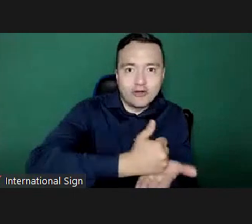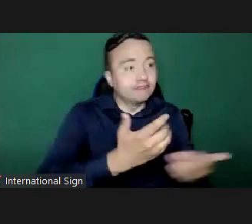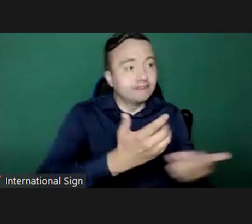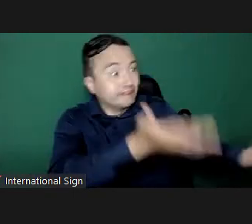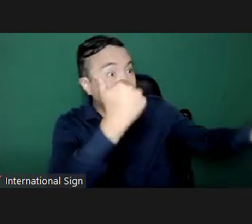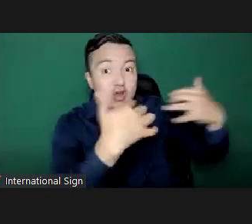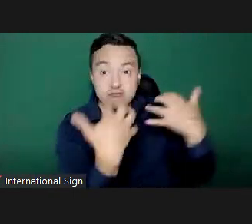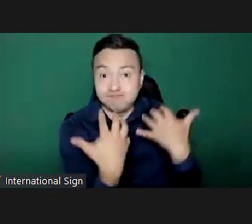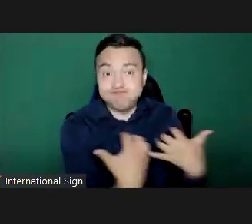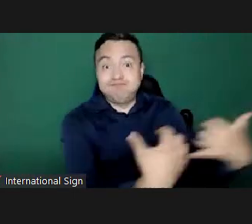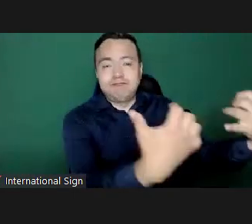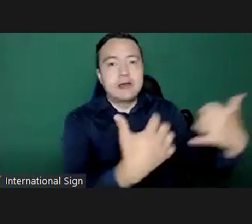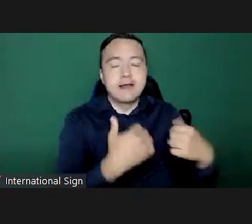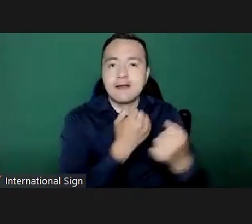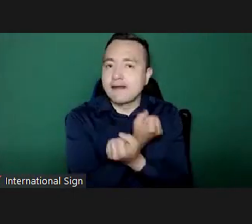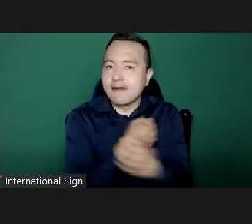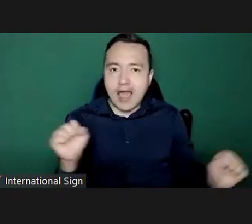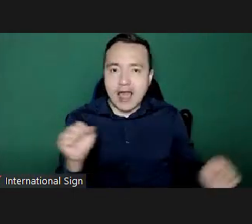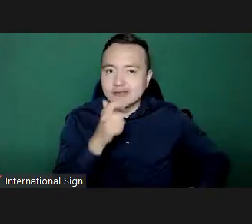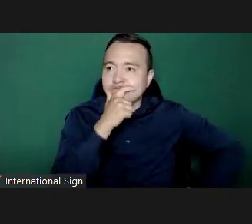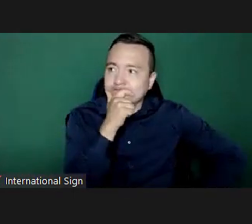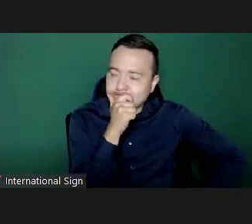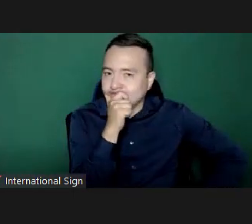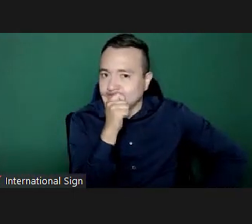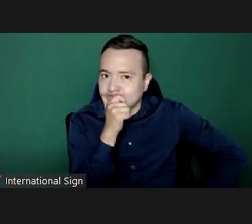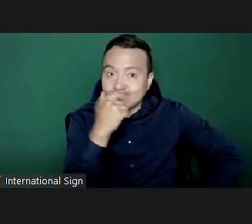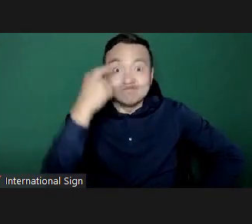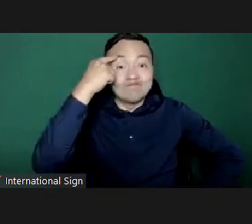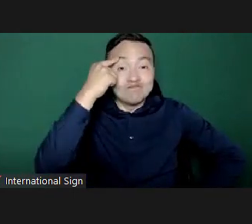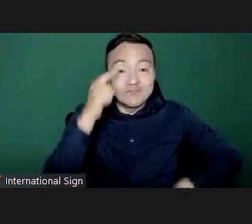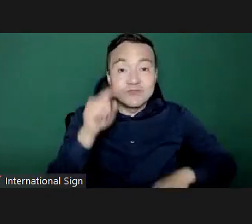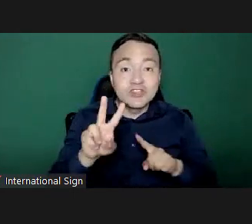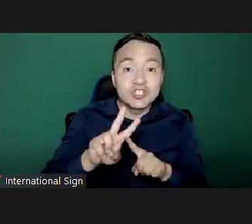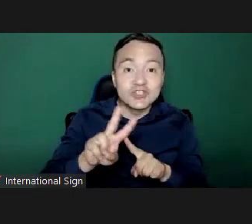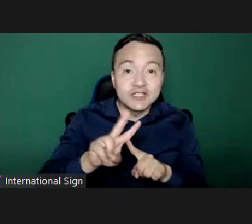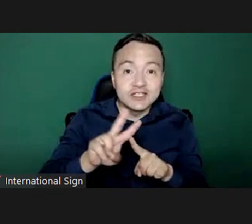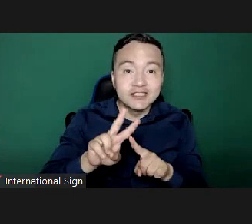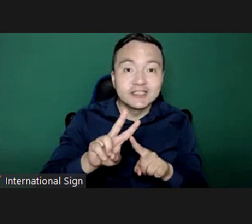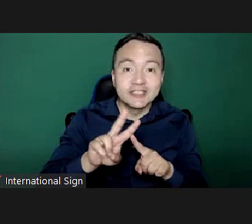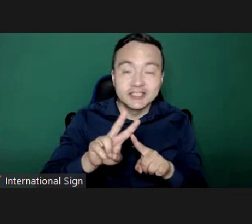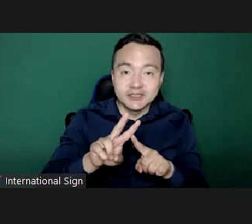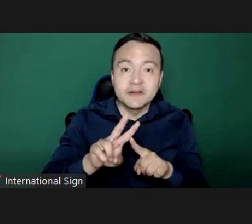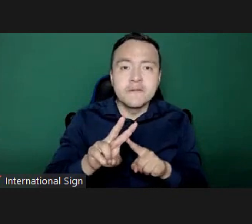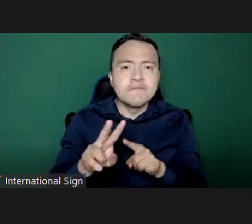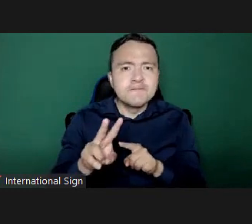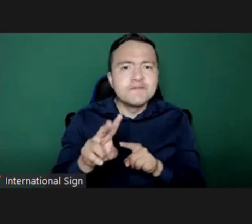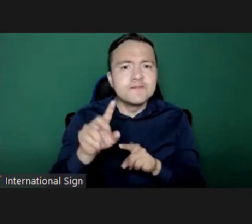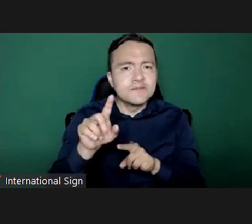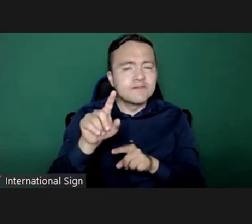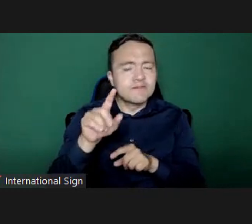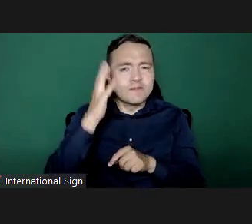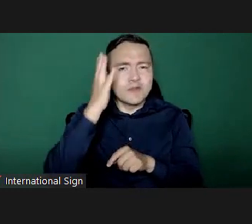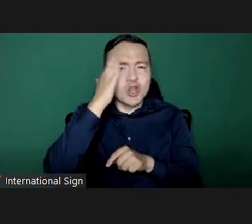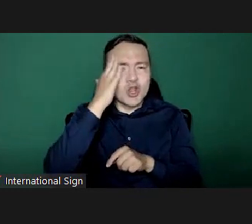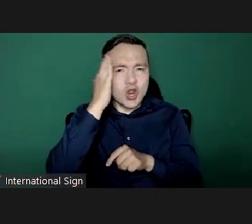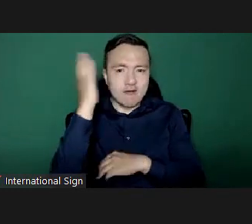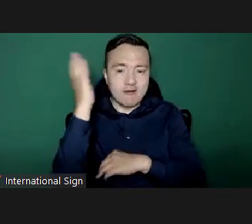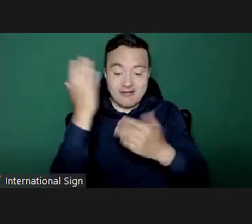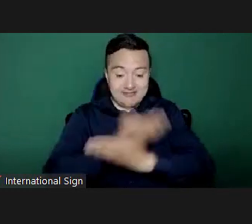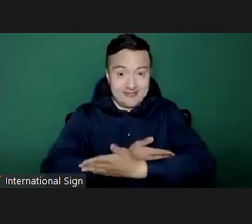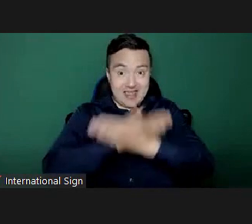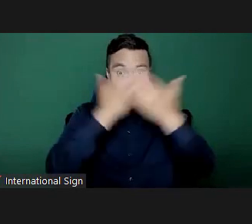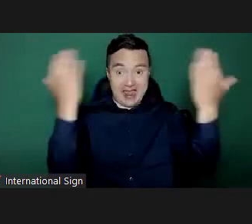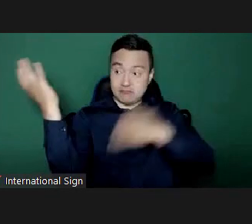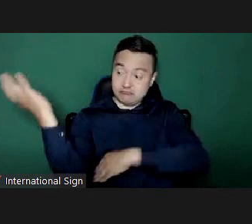usamos un programa de televisión 2 veces al día para los estudiantes que estaban en casa, también para los adultos, para